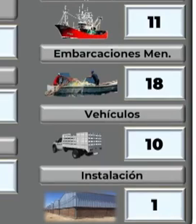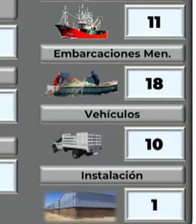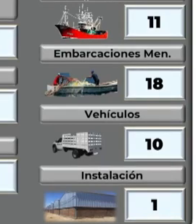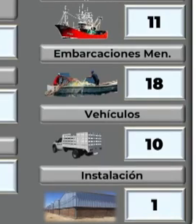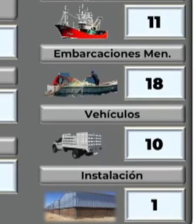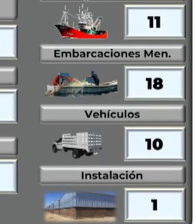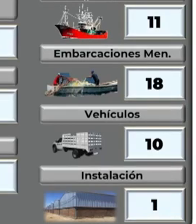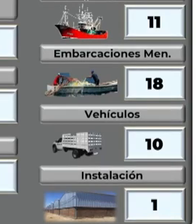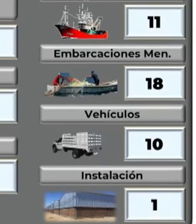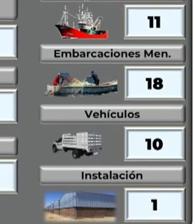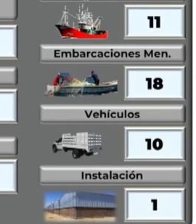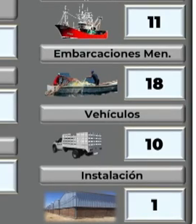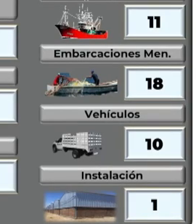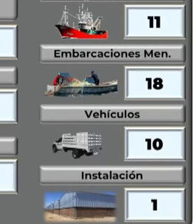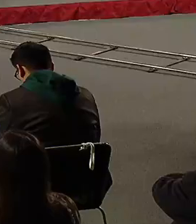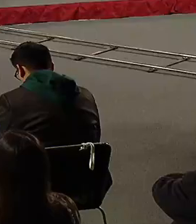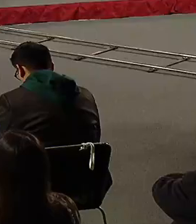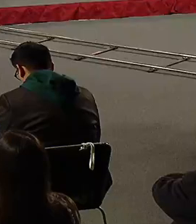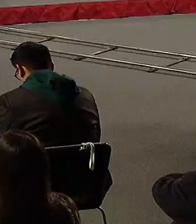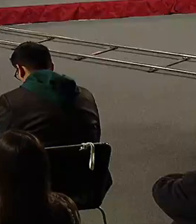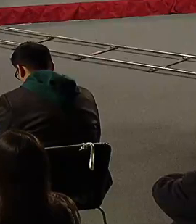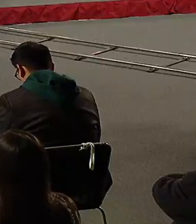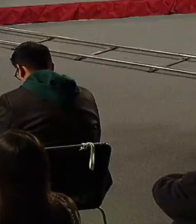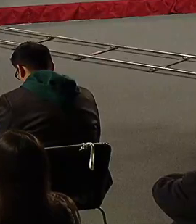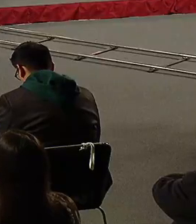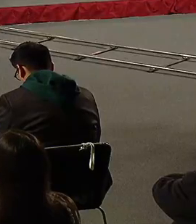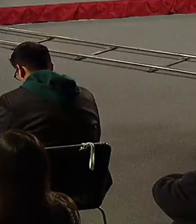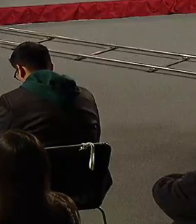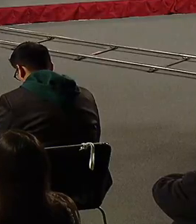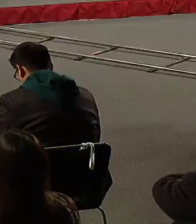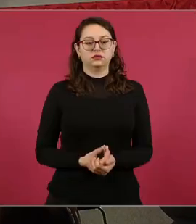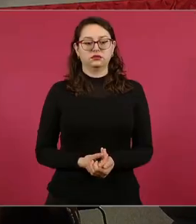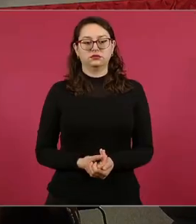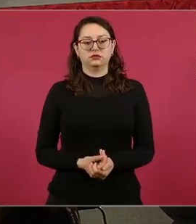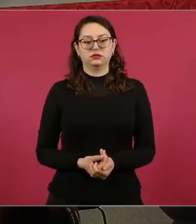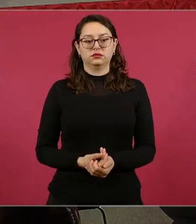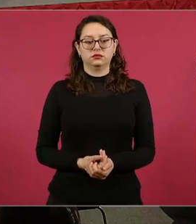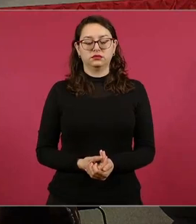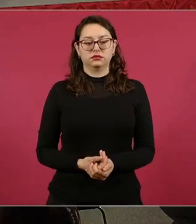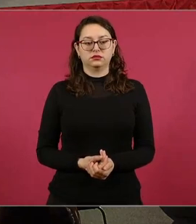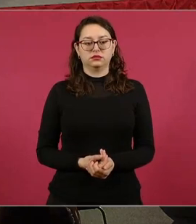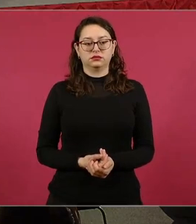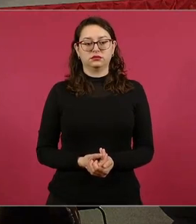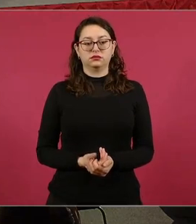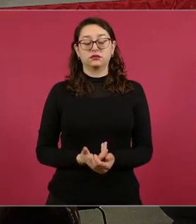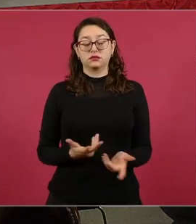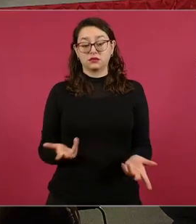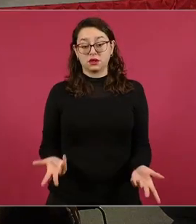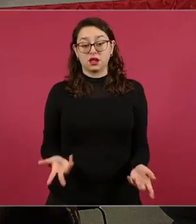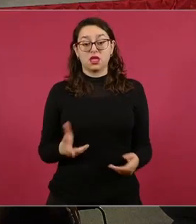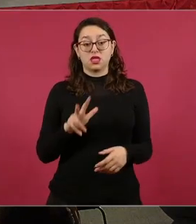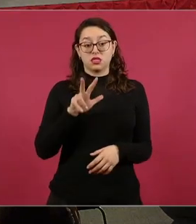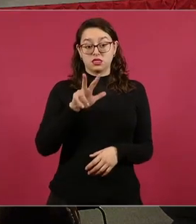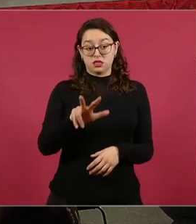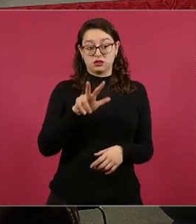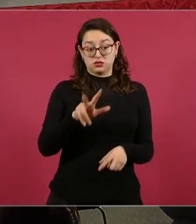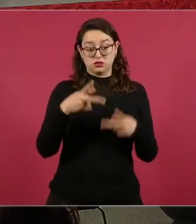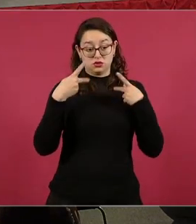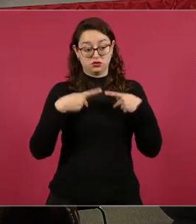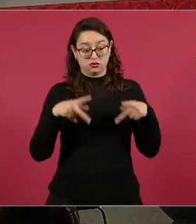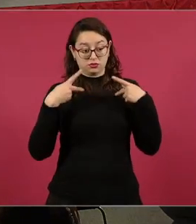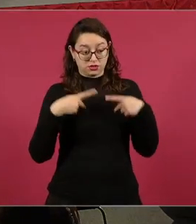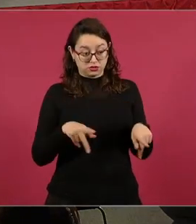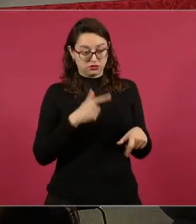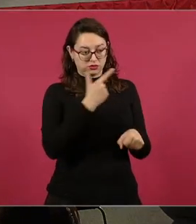embarcaciones, 18 vehículos, una aeronave, que es un helicóptero. Y estas son las inspecciones a 18 personas, a